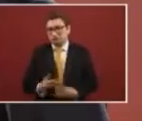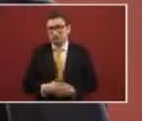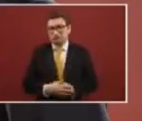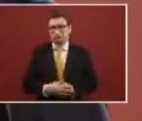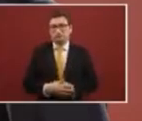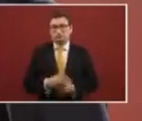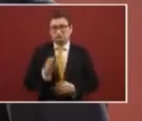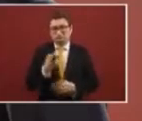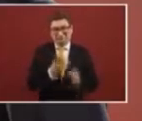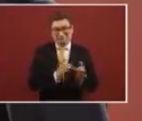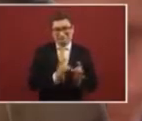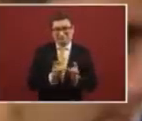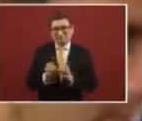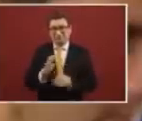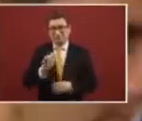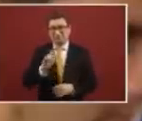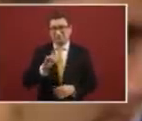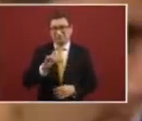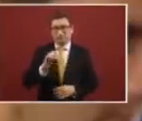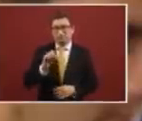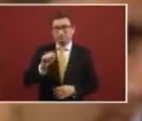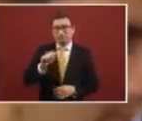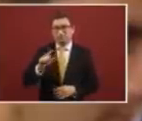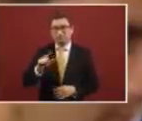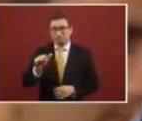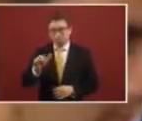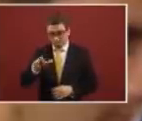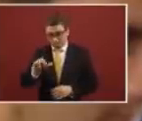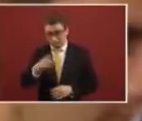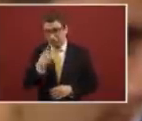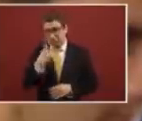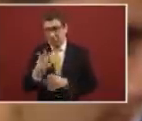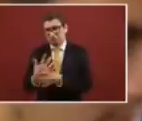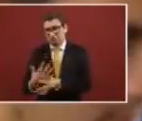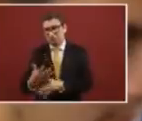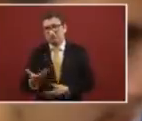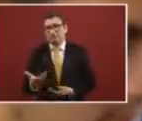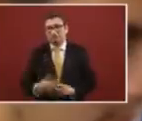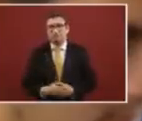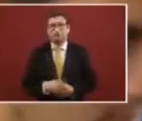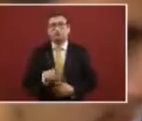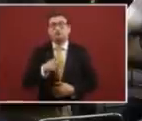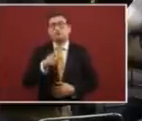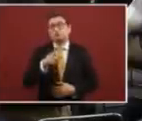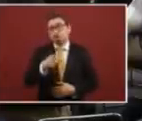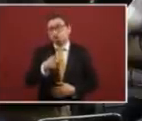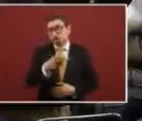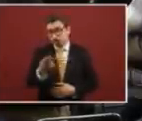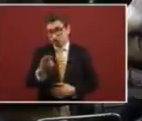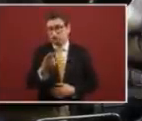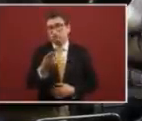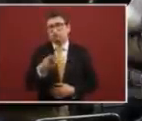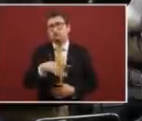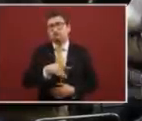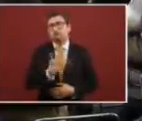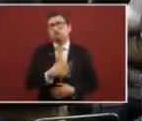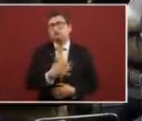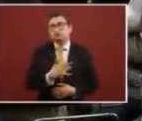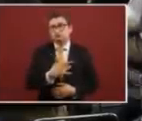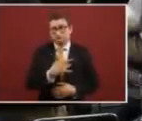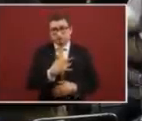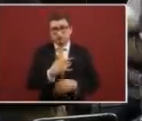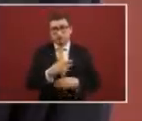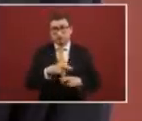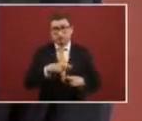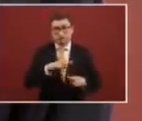está pasando. Es algo que Carlos Salazar ya nos mencionaba. Usted entonces, ¿cómo está viendo esta cifra de empleo? Es